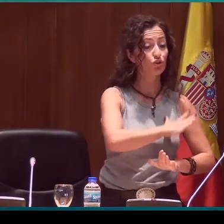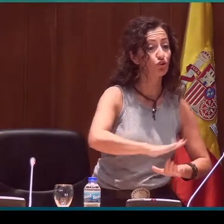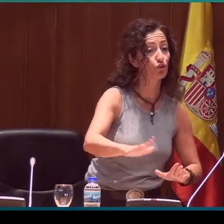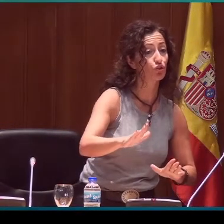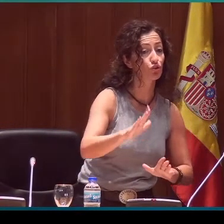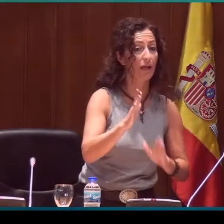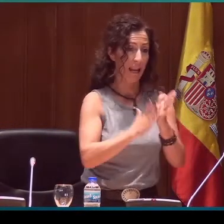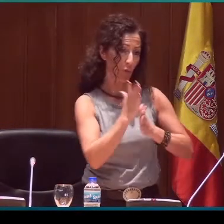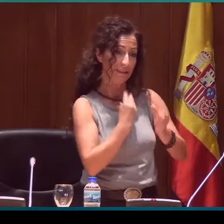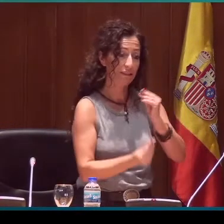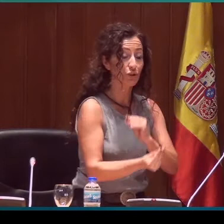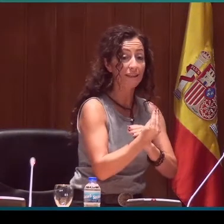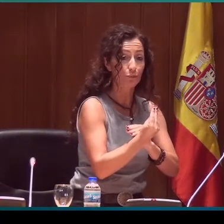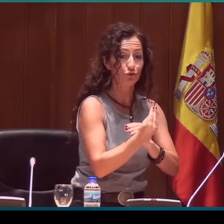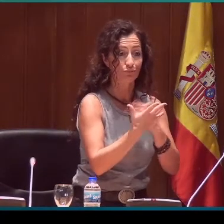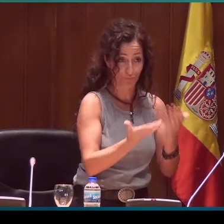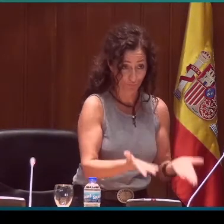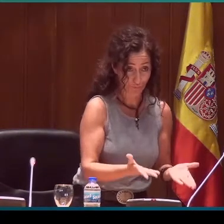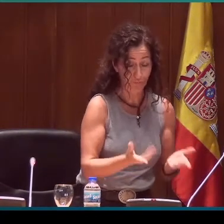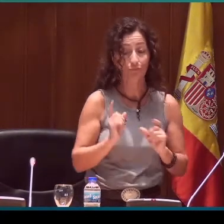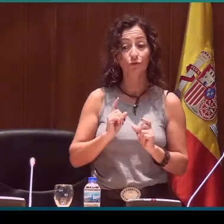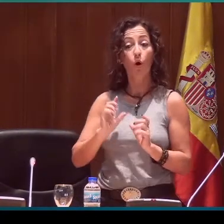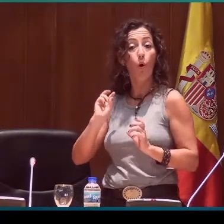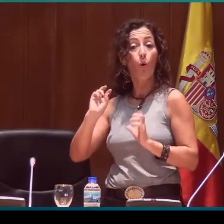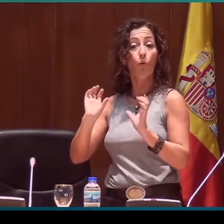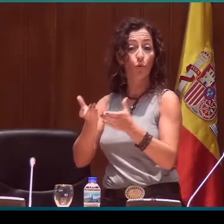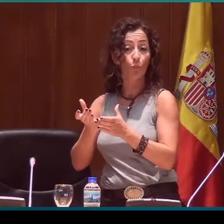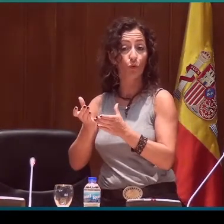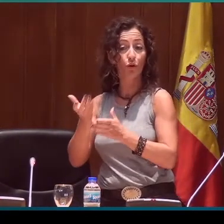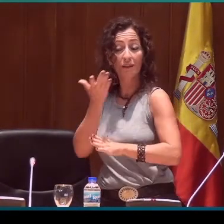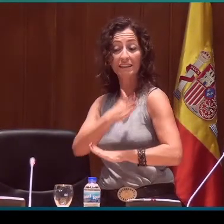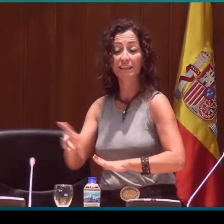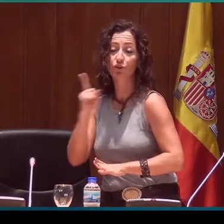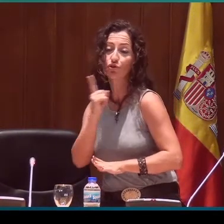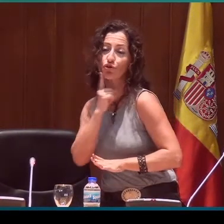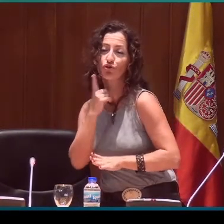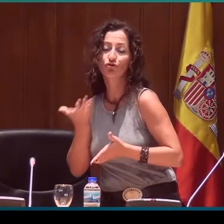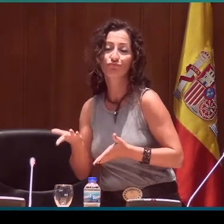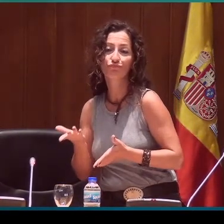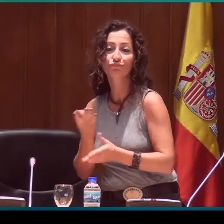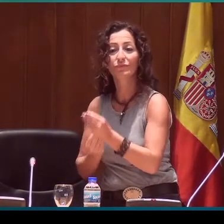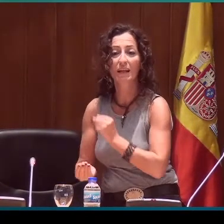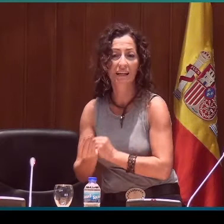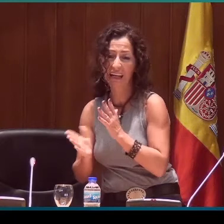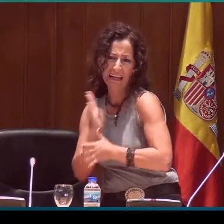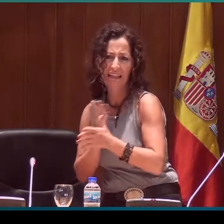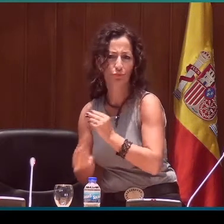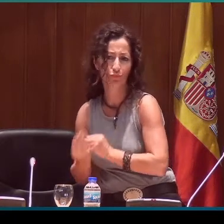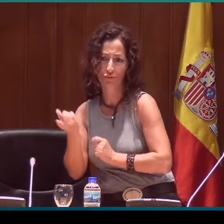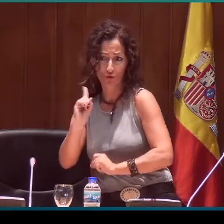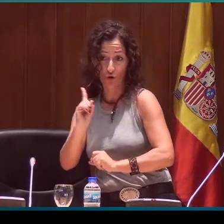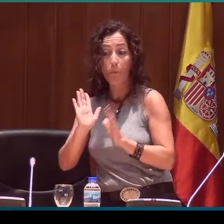hemos visto también que los niños sordos nativos de lengua de signos y el otro grupo, los niños sordos no